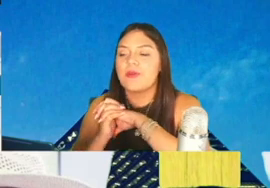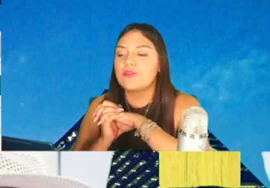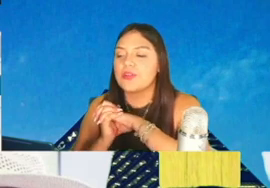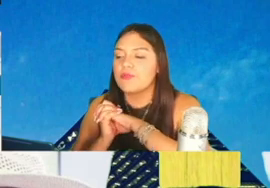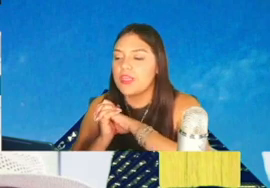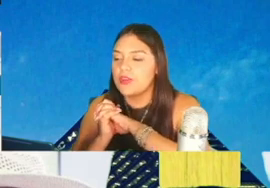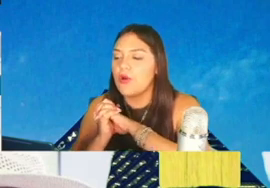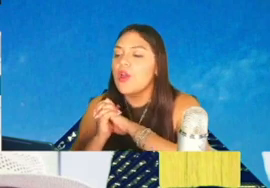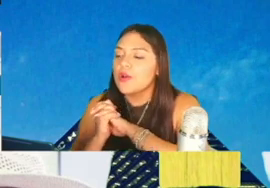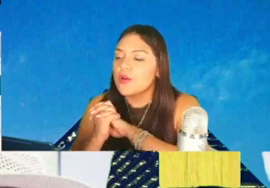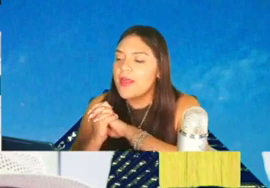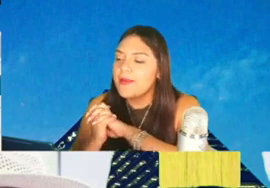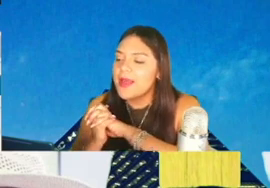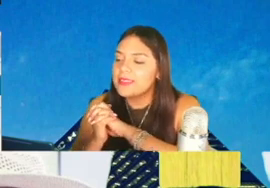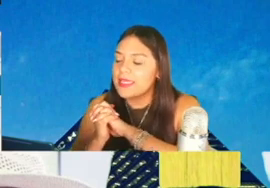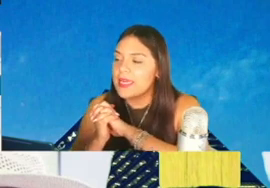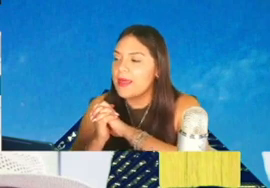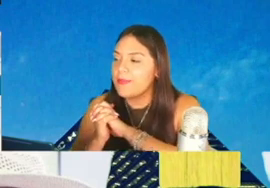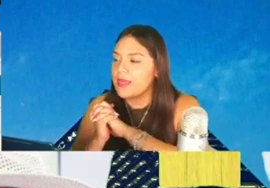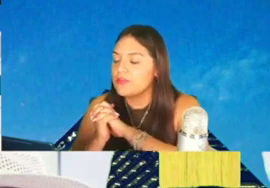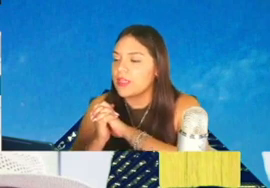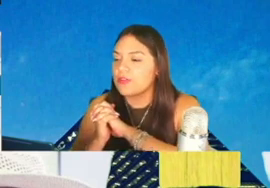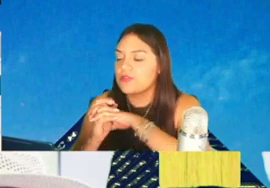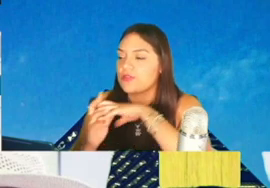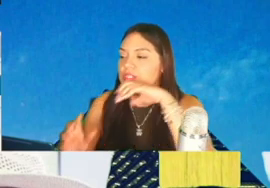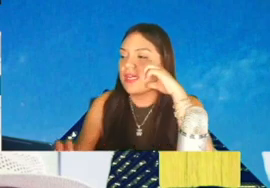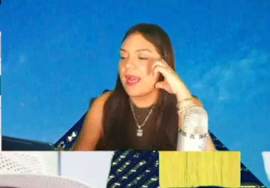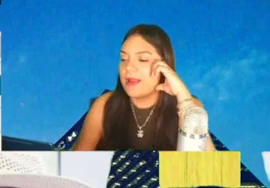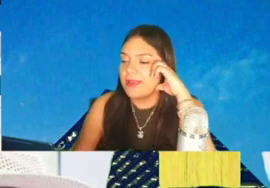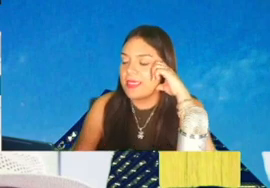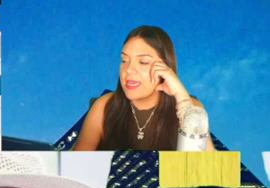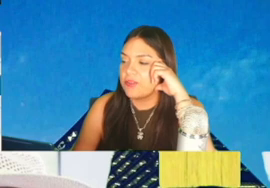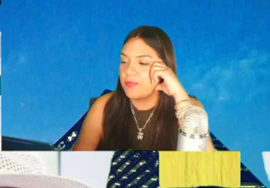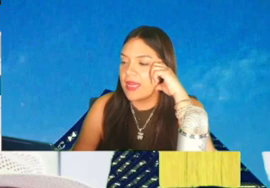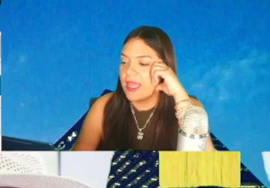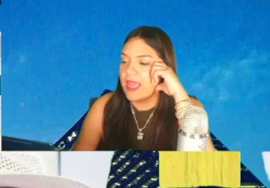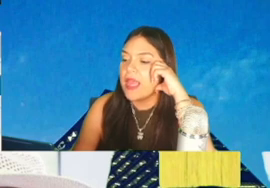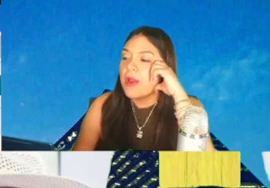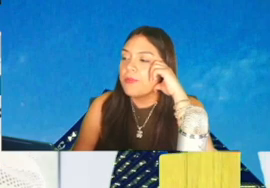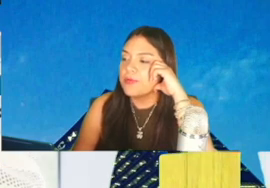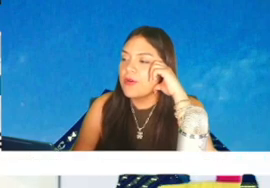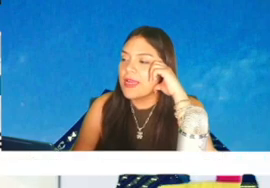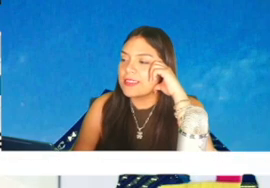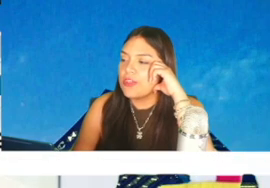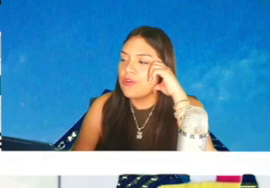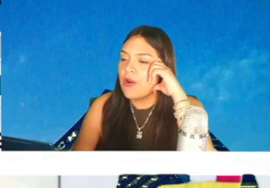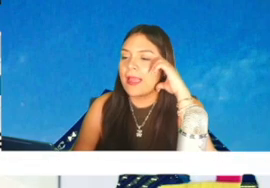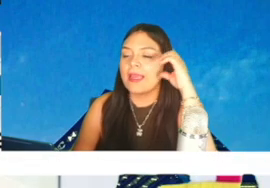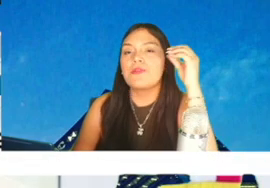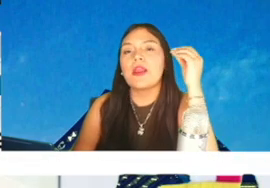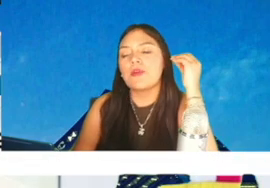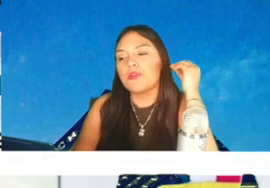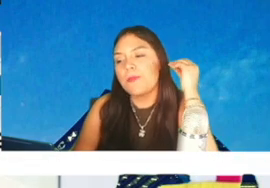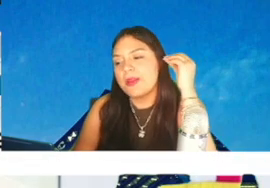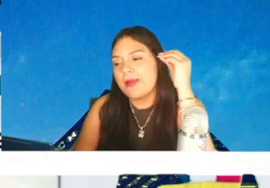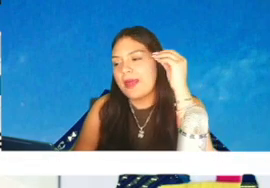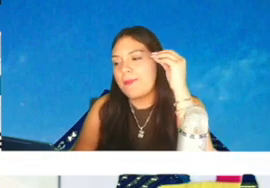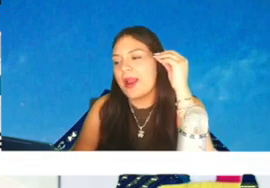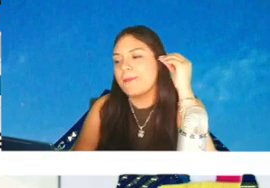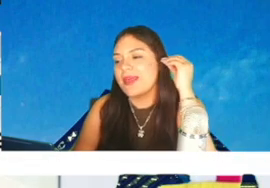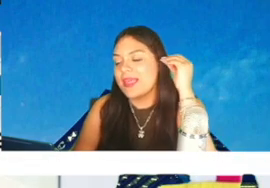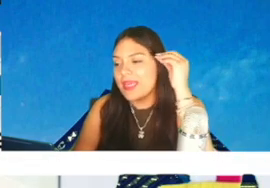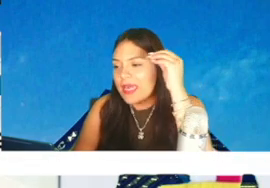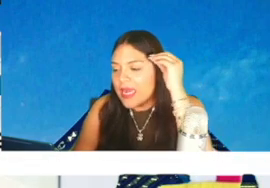lo vemos reunido con nada más y nada menos que con Xóchitl Gálvez. ¿Y esto para qué? Pues bueno, la señora quería una reunión privada